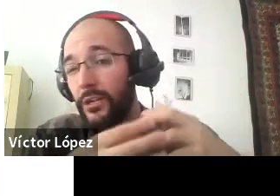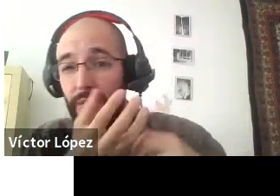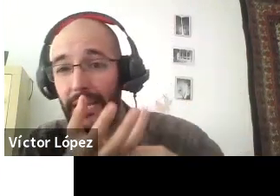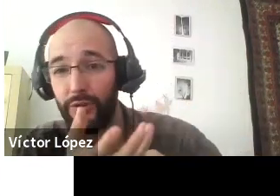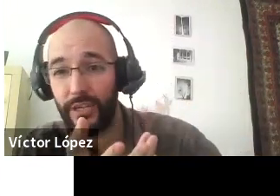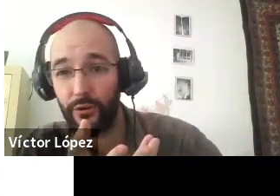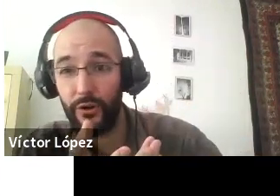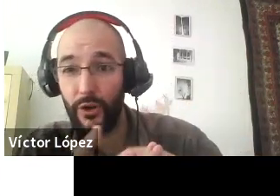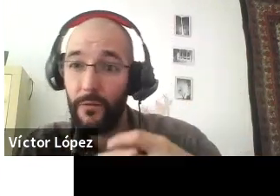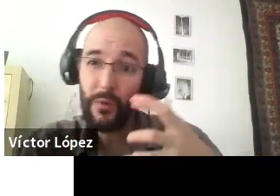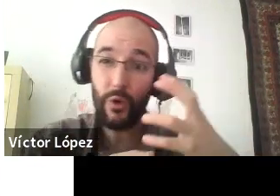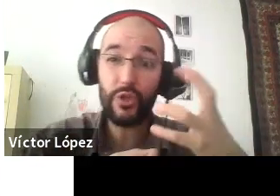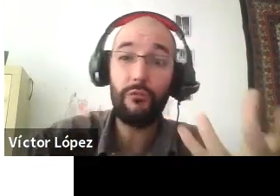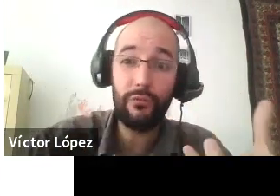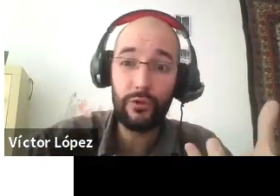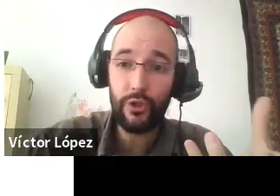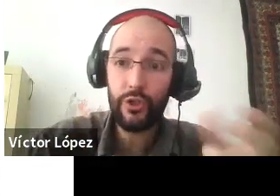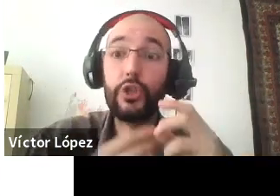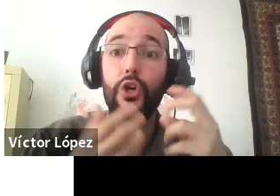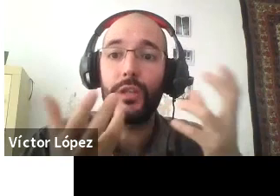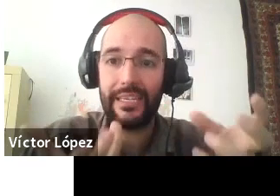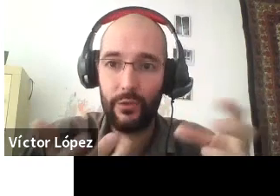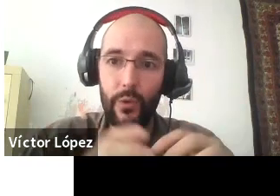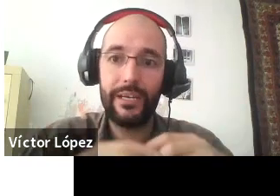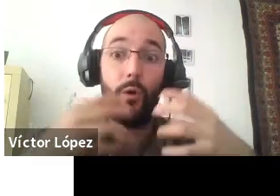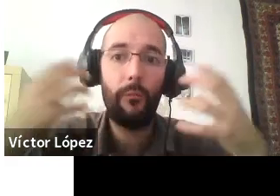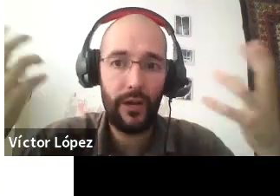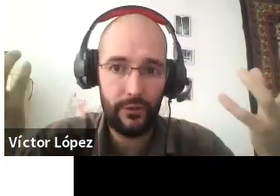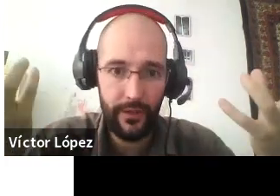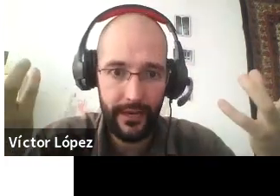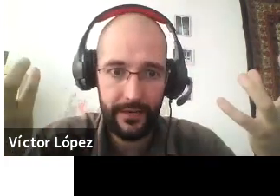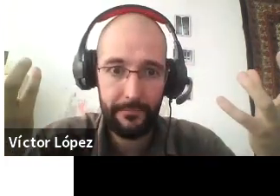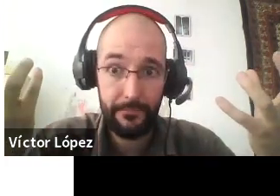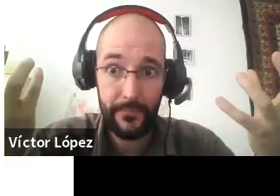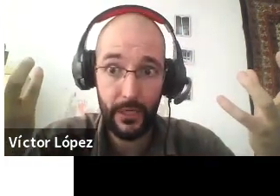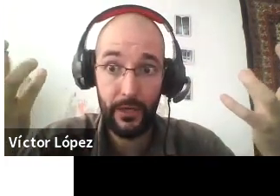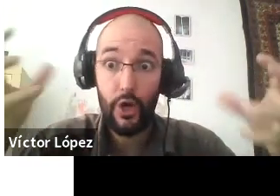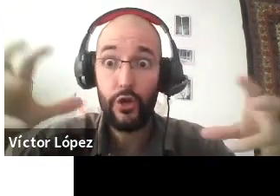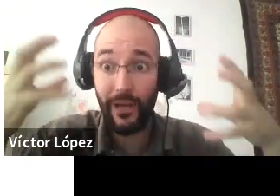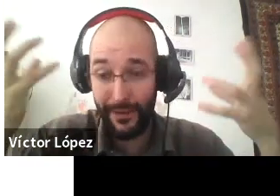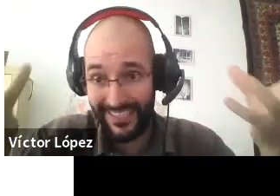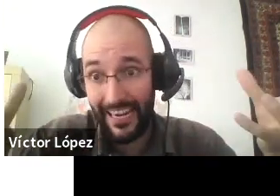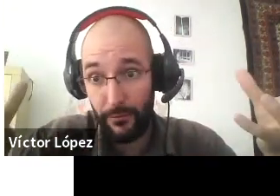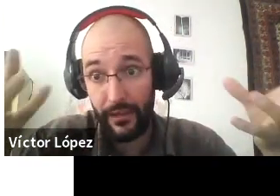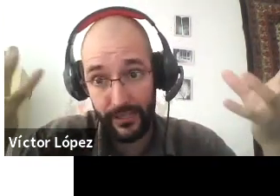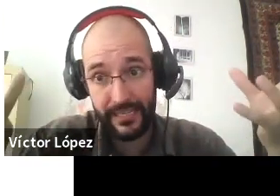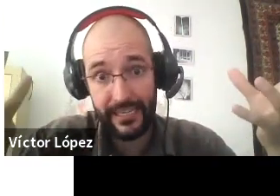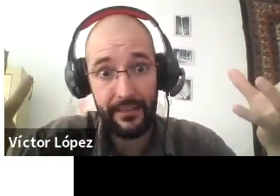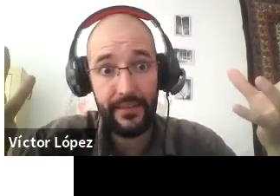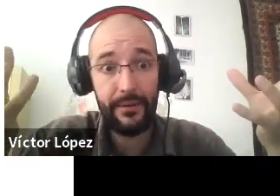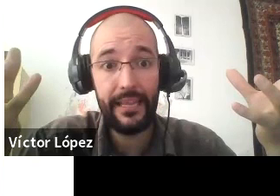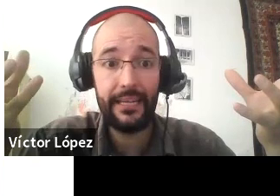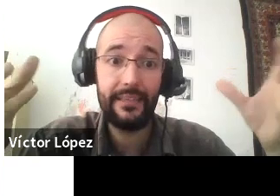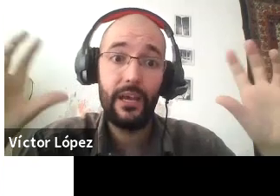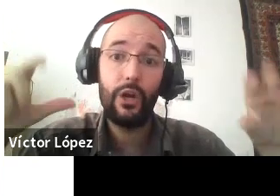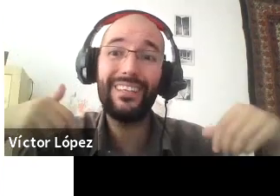pero el resultado es erróneo o es confuso? ¿Dónde las sitúan? ¿Cómo las ordenan? ¿No? Y una vez se ha elaborado esta escala